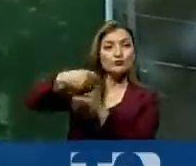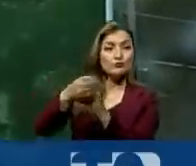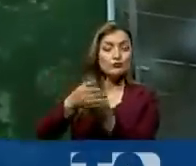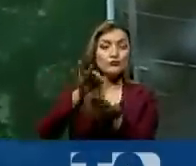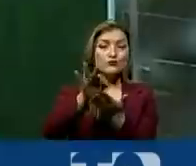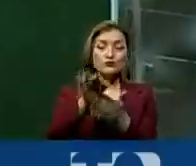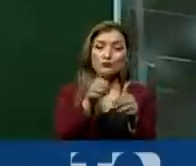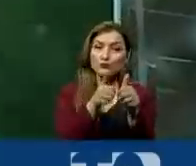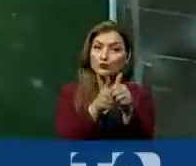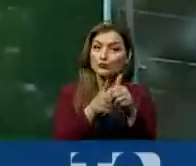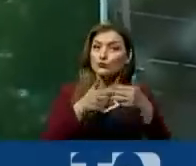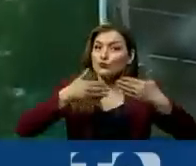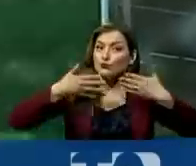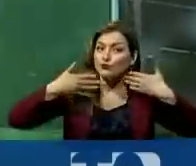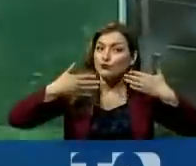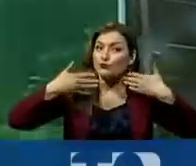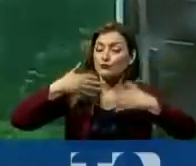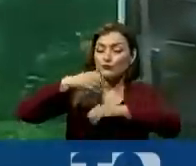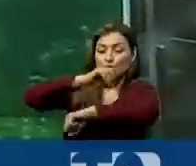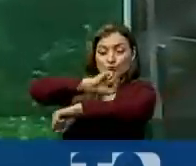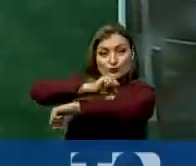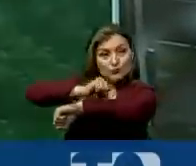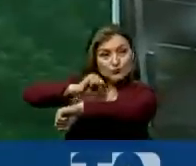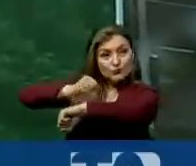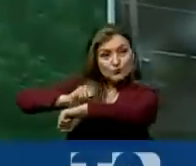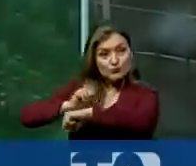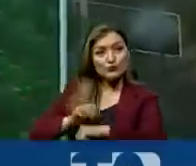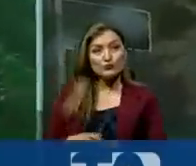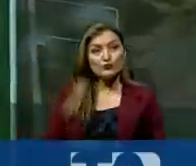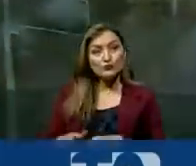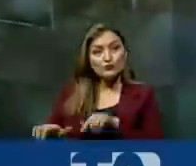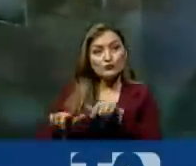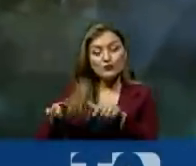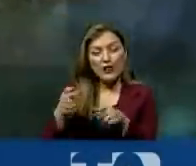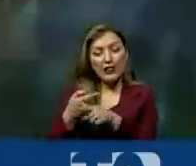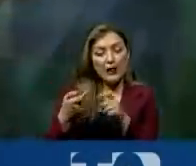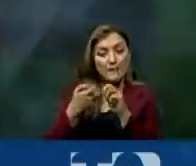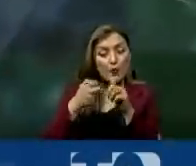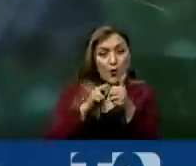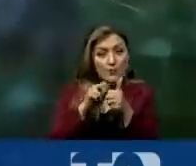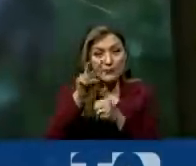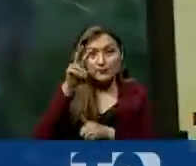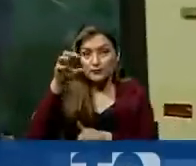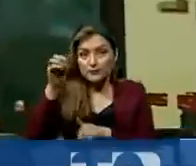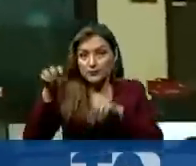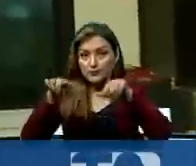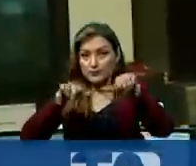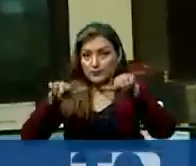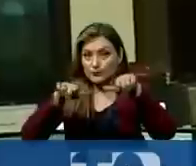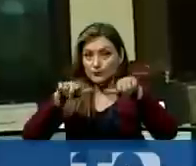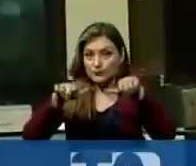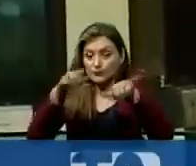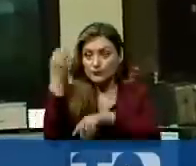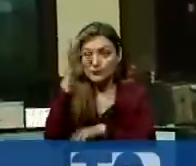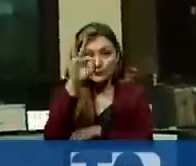con guayaquil y con samborondón recordemos que viven 20 puntos conflictivos determinados por el eco 911 donde hay personal de